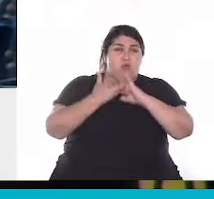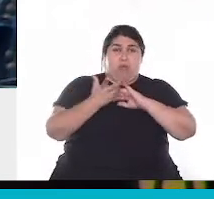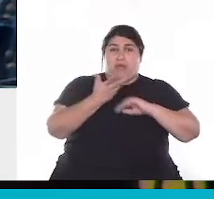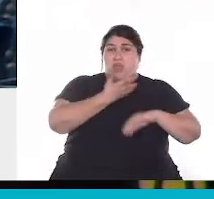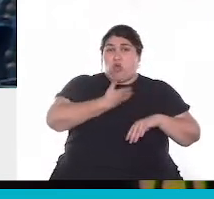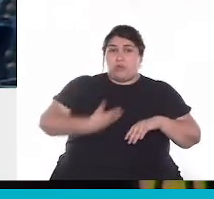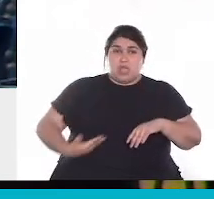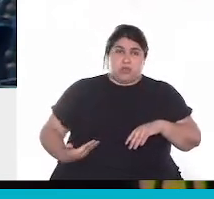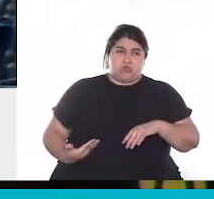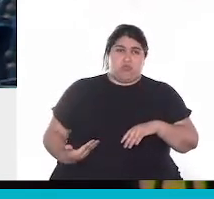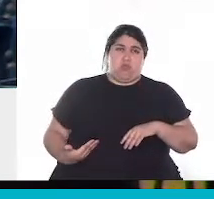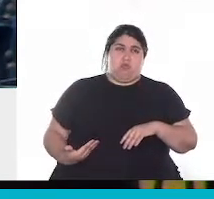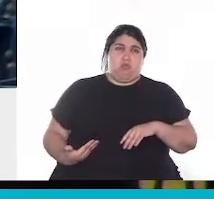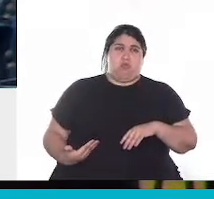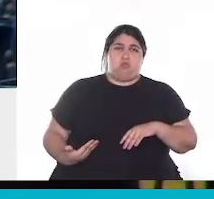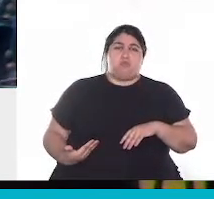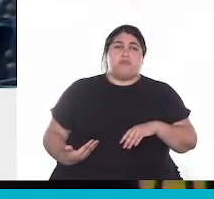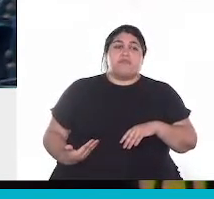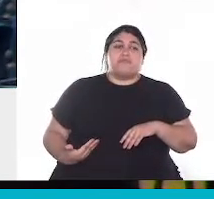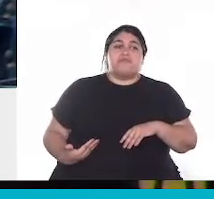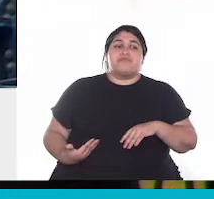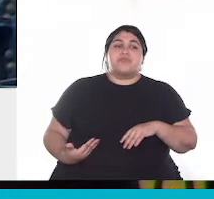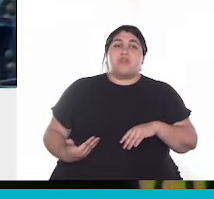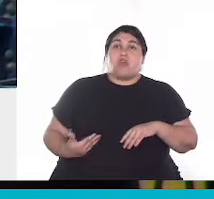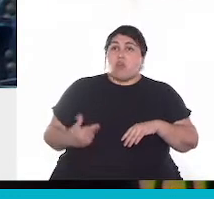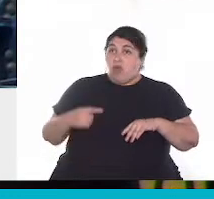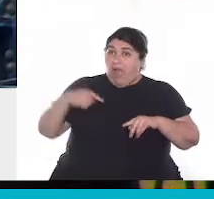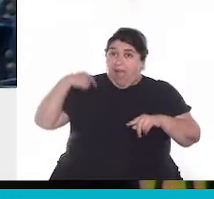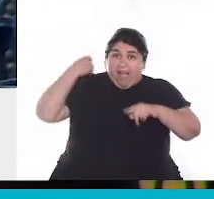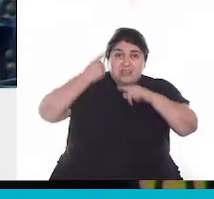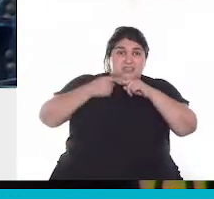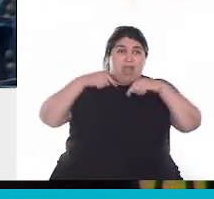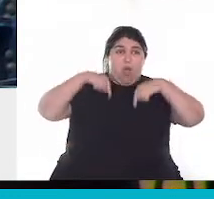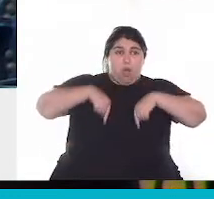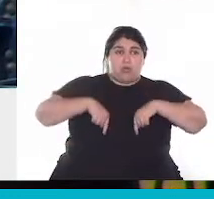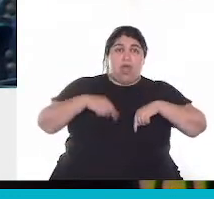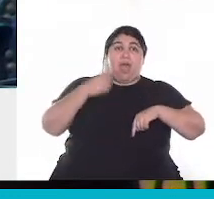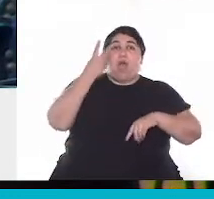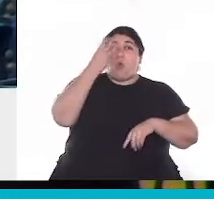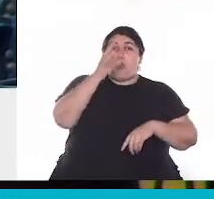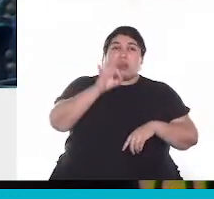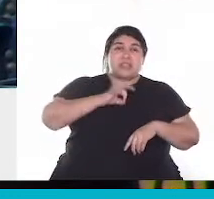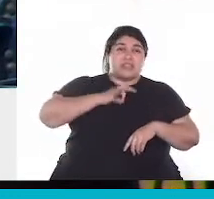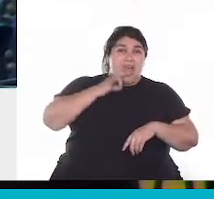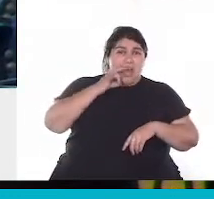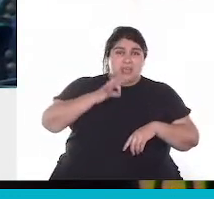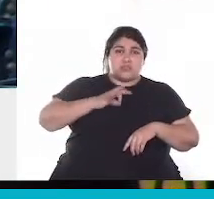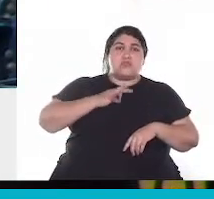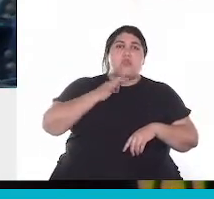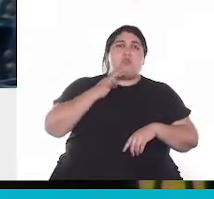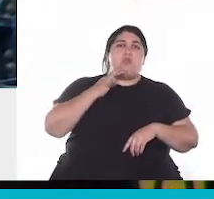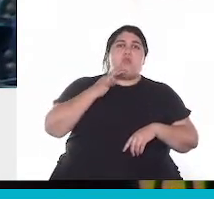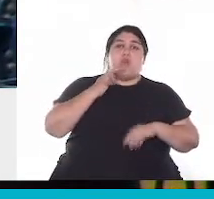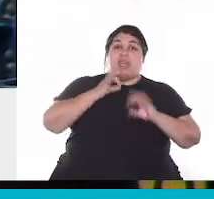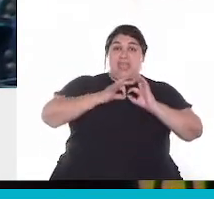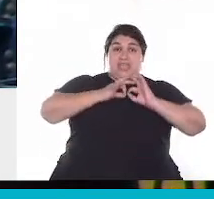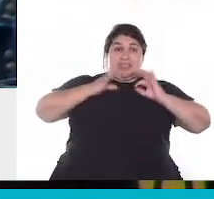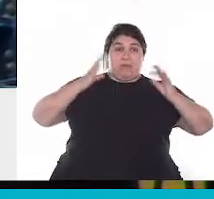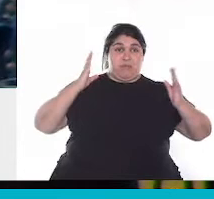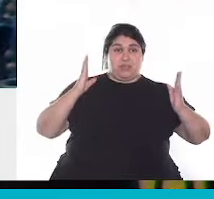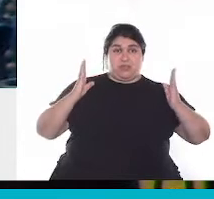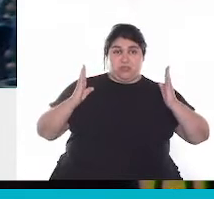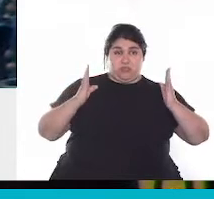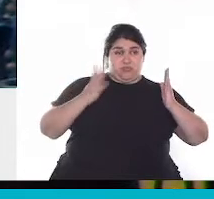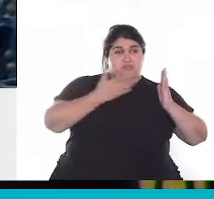que sigue sin democratizarse después de 40 años de ejercicio ininterrumpido de la